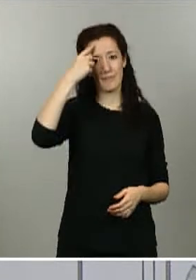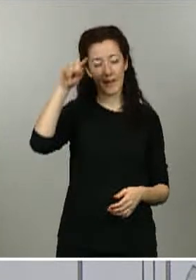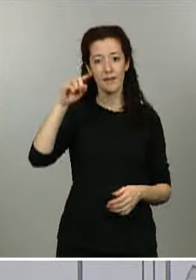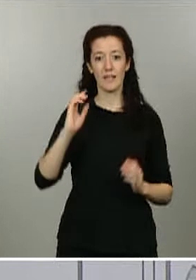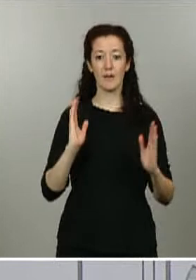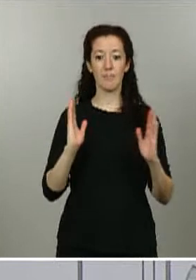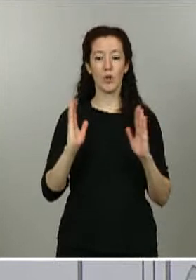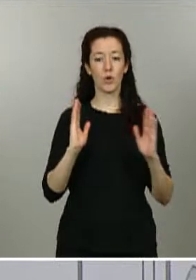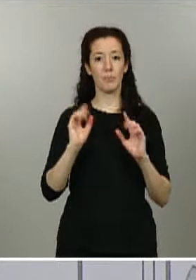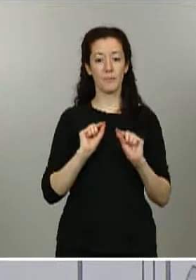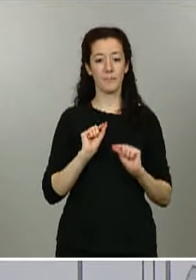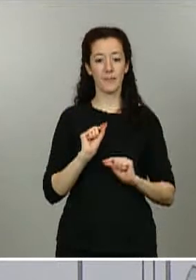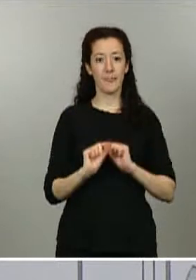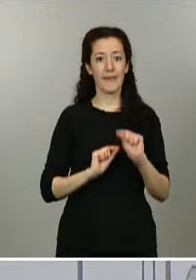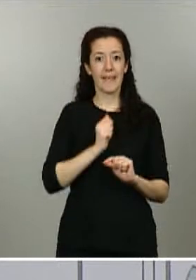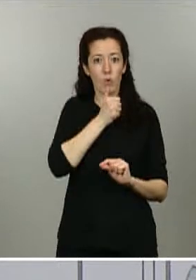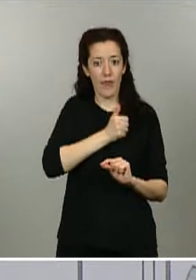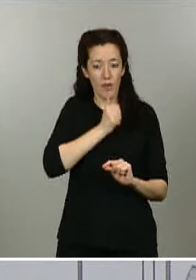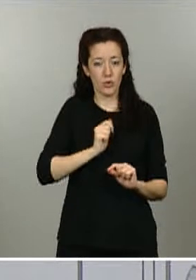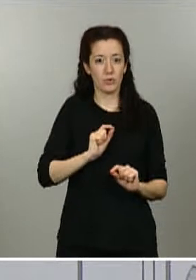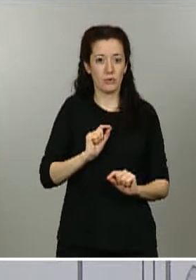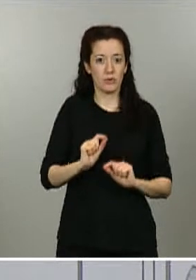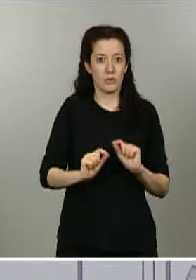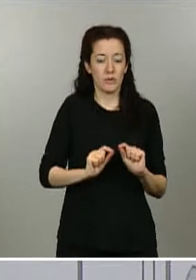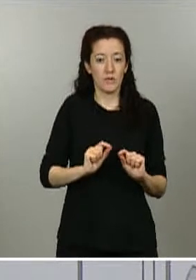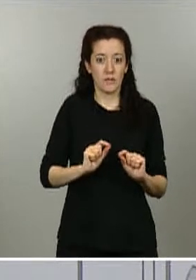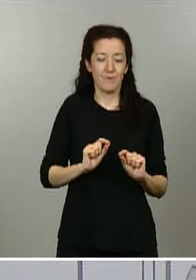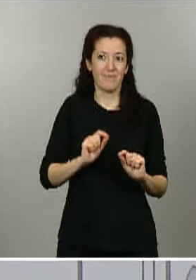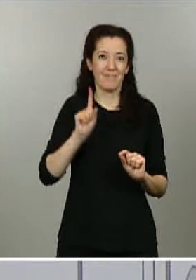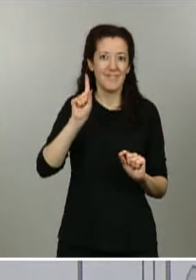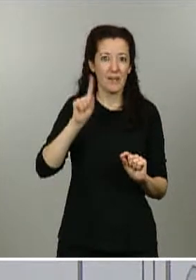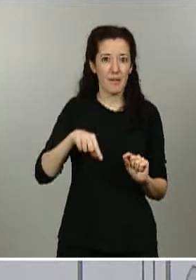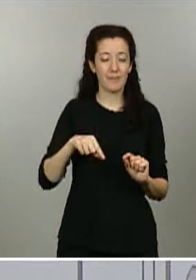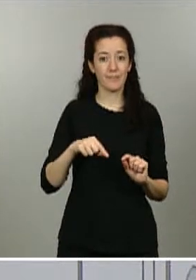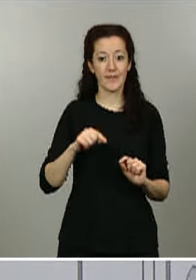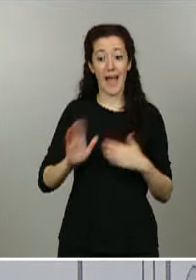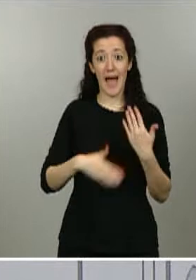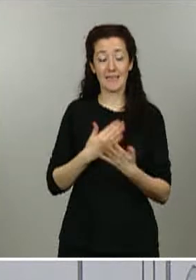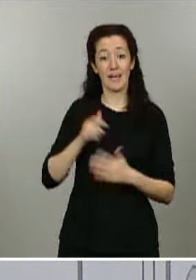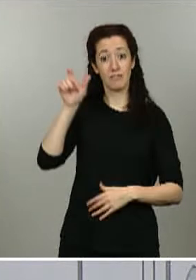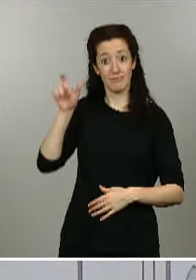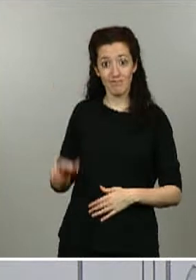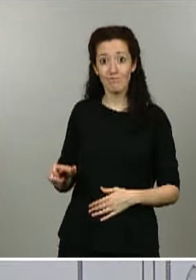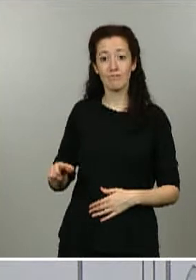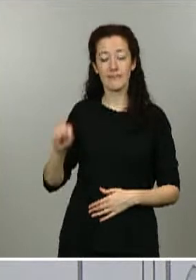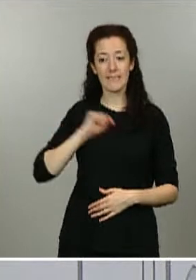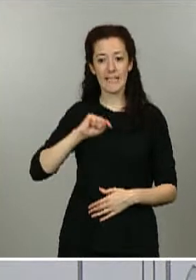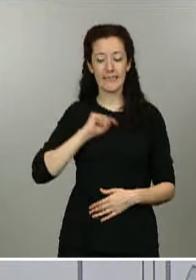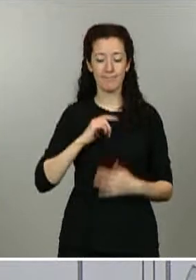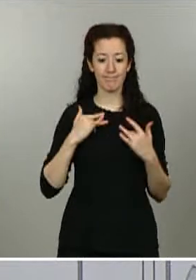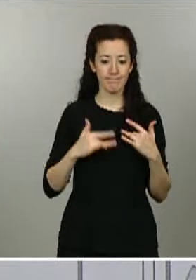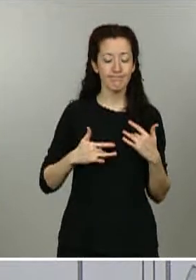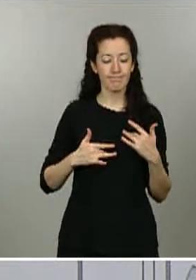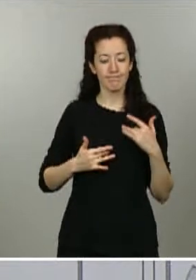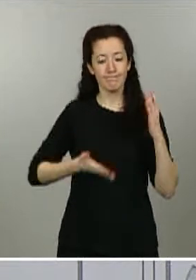hay en la detección, porque las personas tardan un tiempo en ir al médico y luego hace falta un proceso de diagnóstico y de notificación, y sabemos